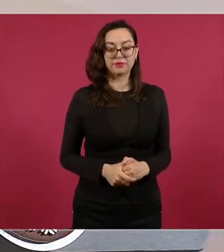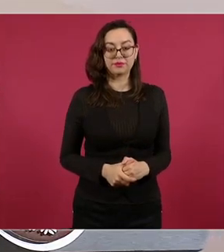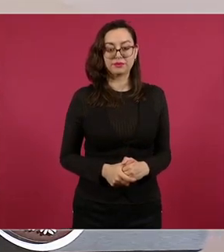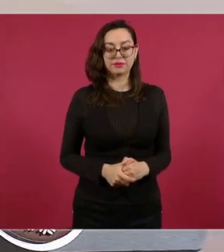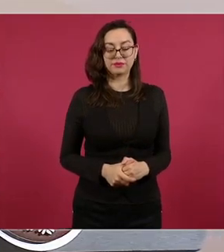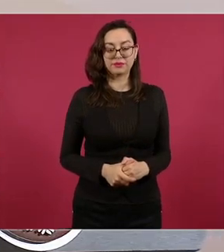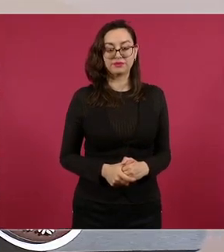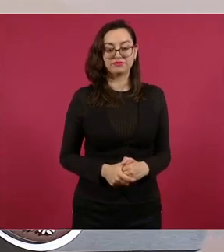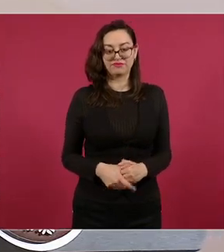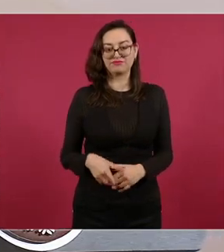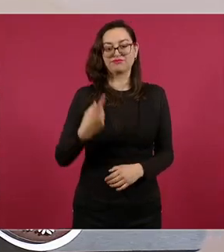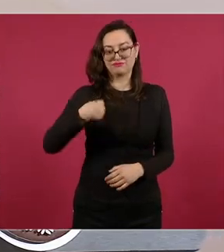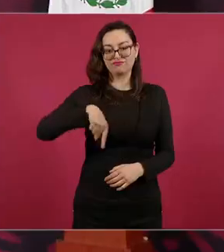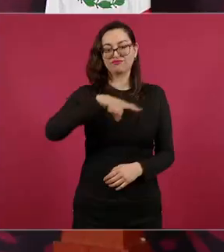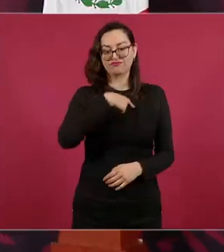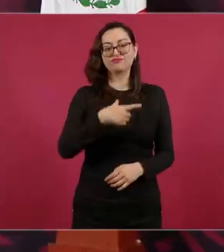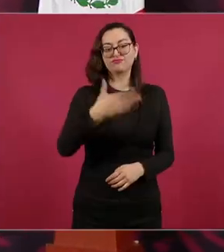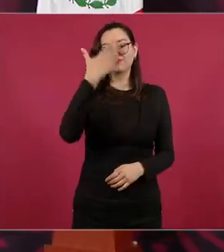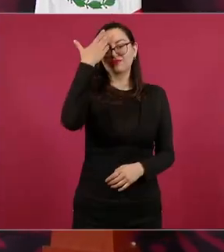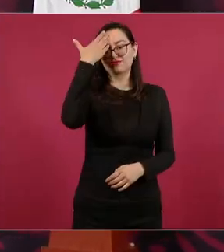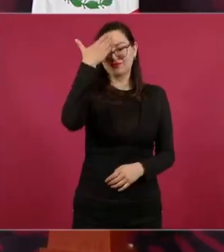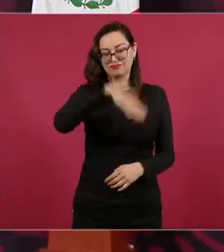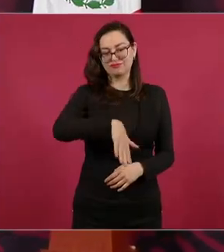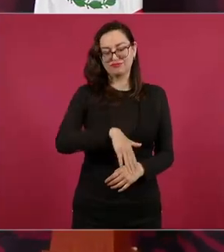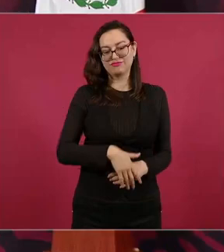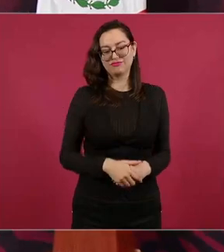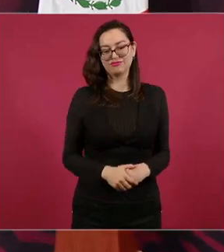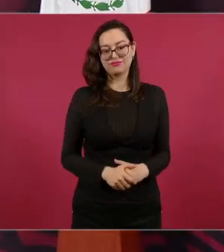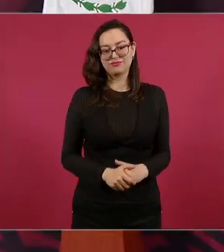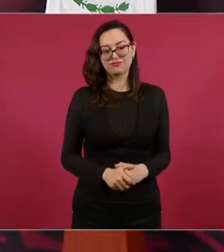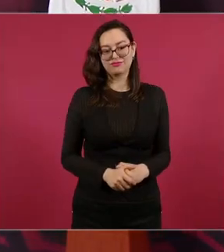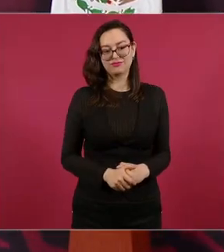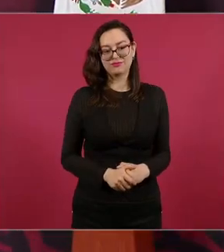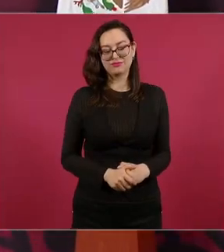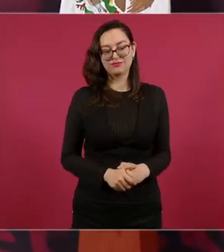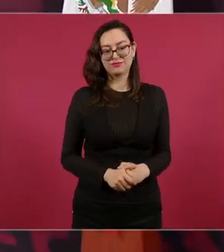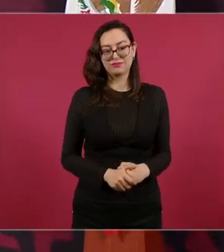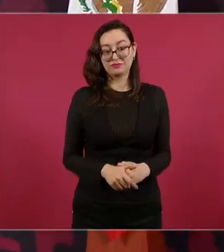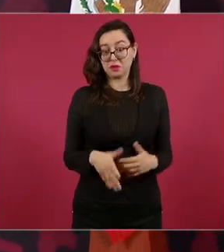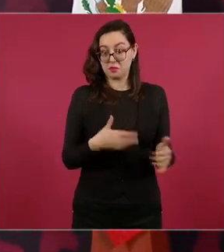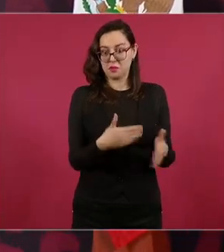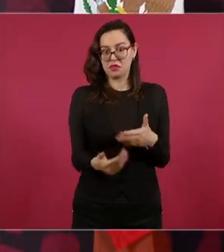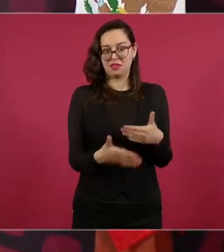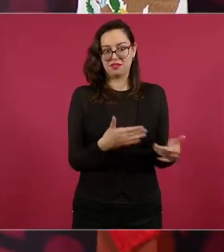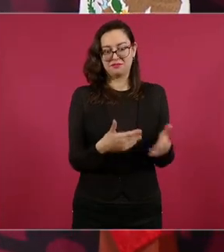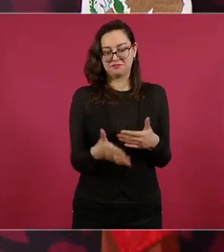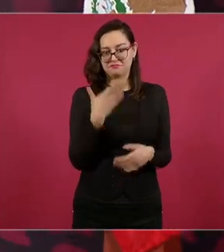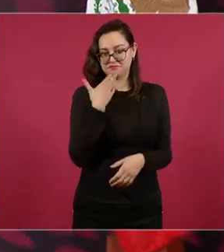los que somos de campo sabemos de lo que es un tirador, a ver que este es muy moderno,